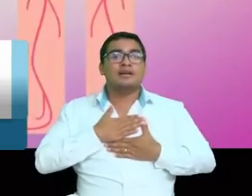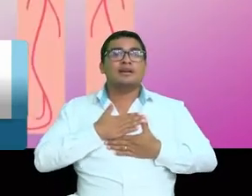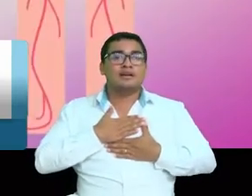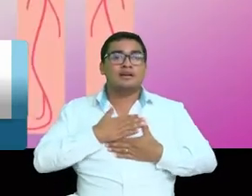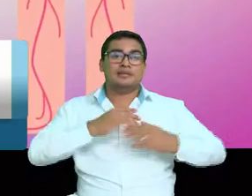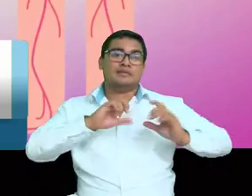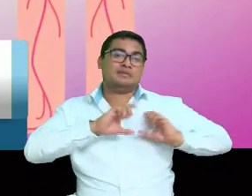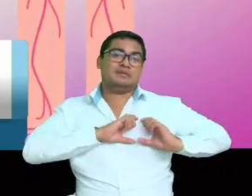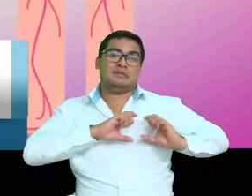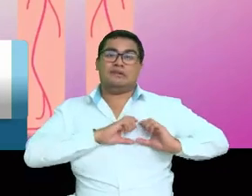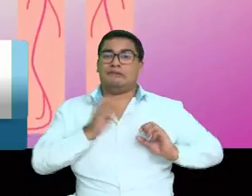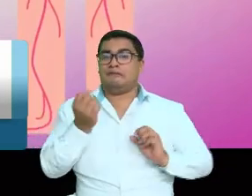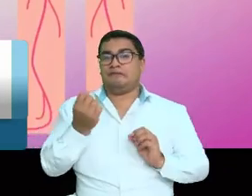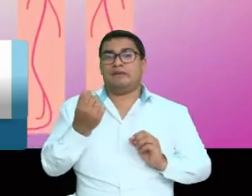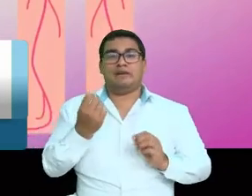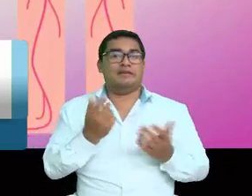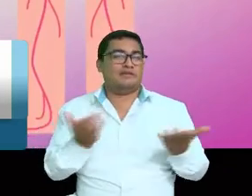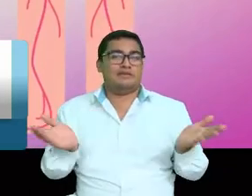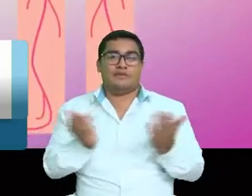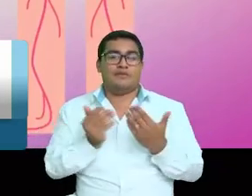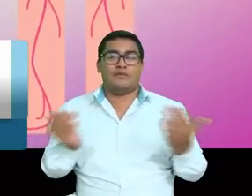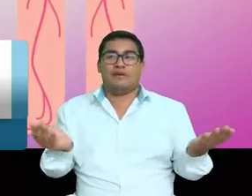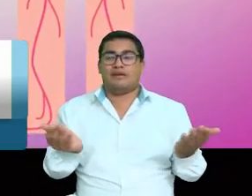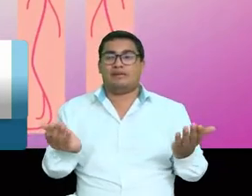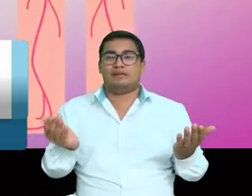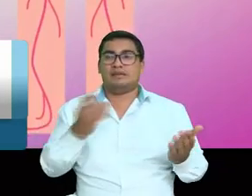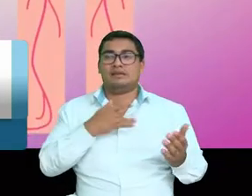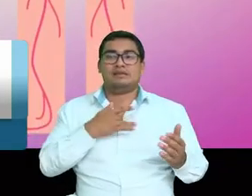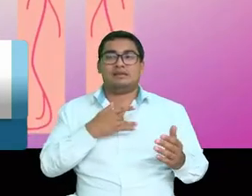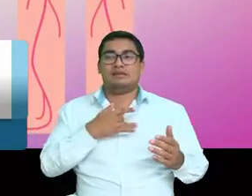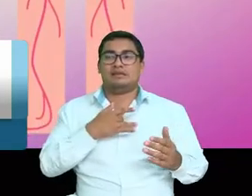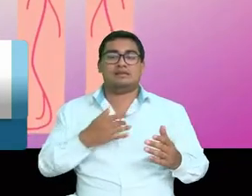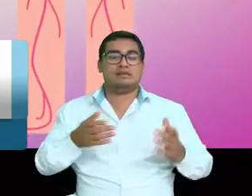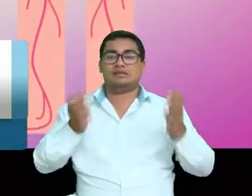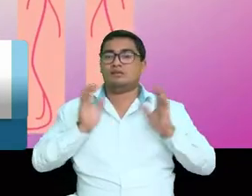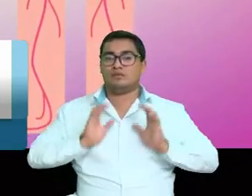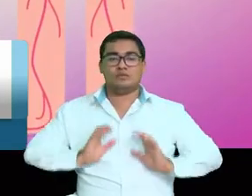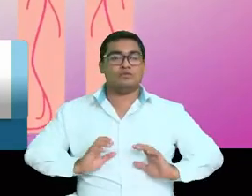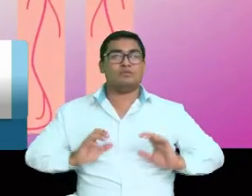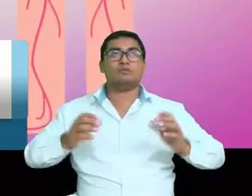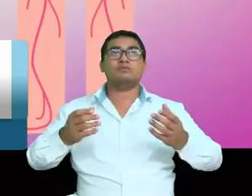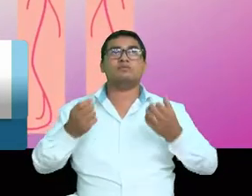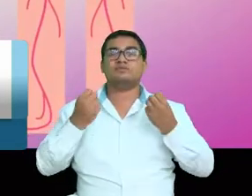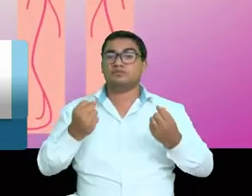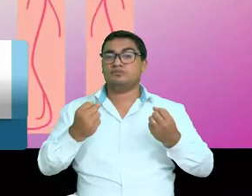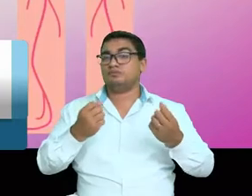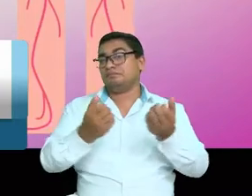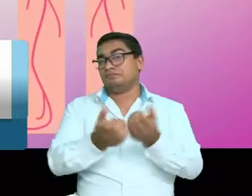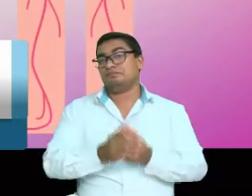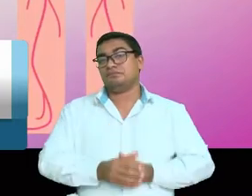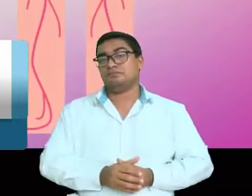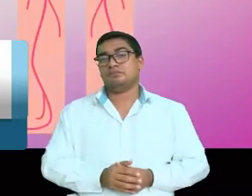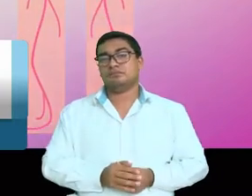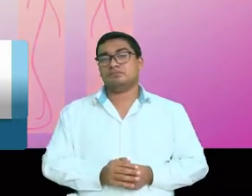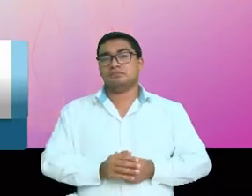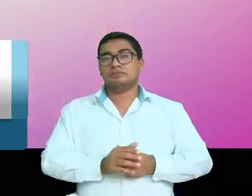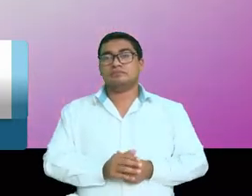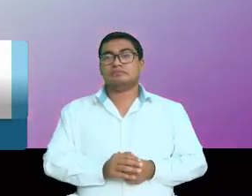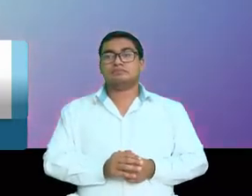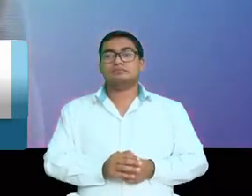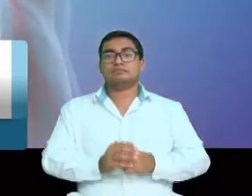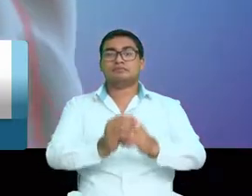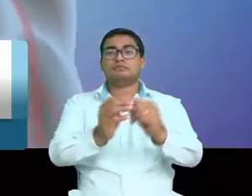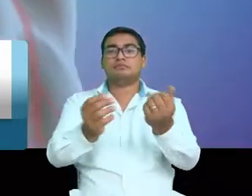está entrenado para realizar un ejercicio físico de intensidad. Yeah.